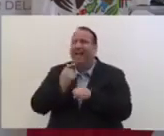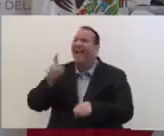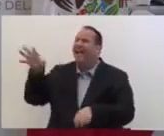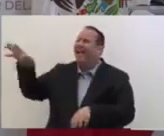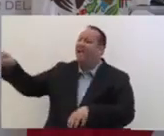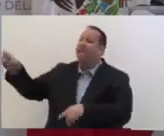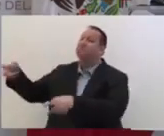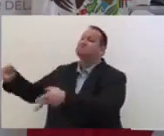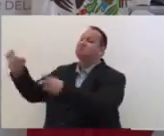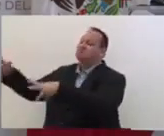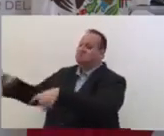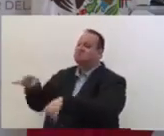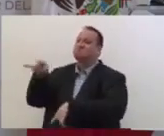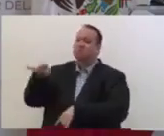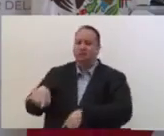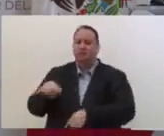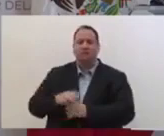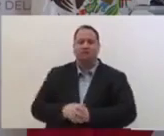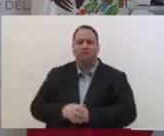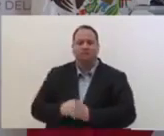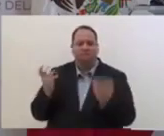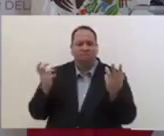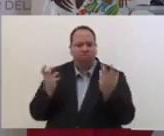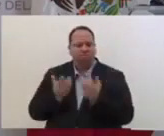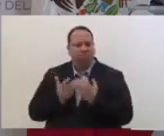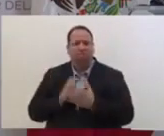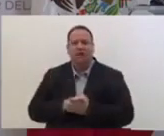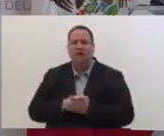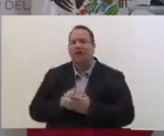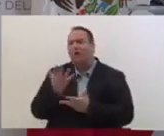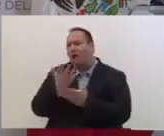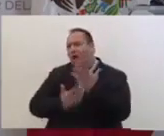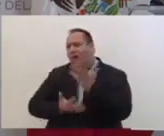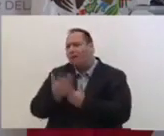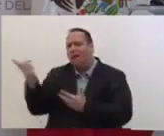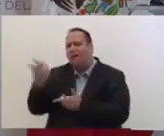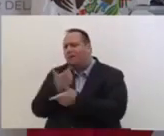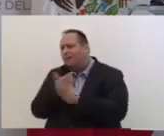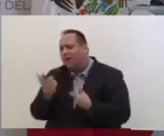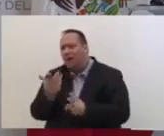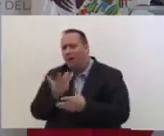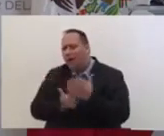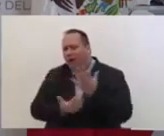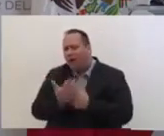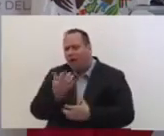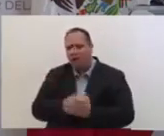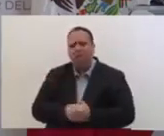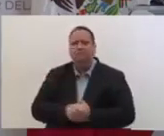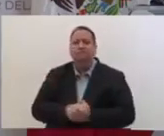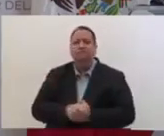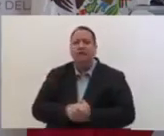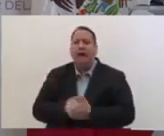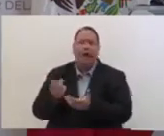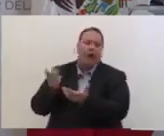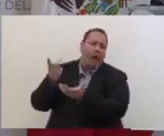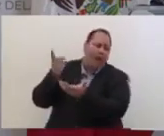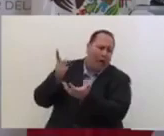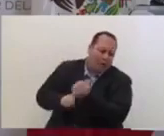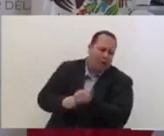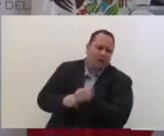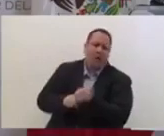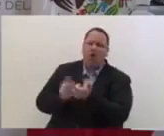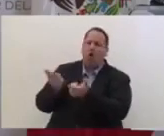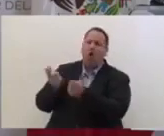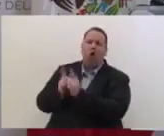hechos pudieran tener que ver con relación del libre desarrollo de las acciones de carácter interno del